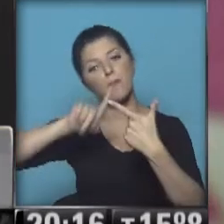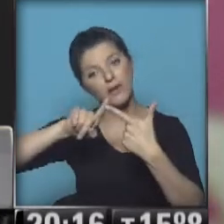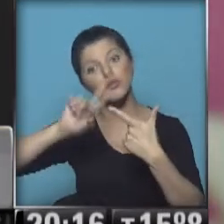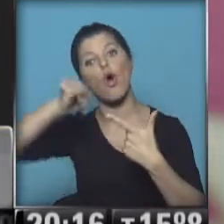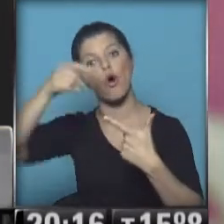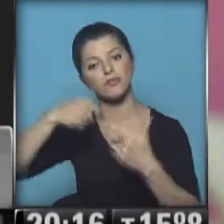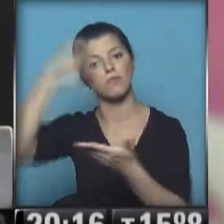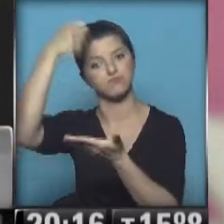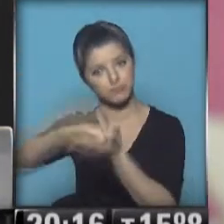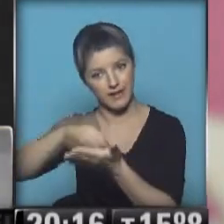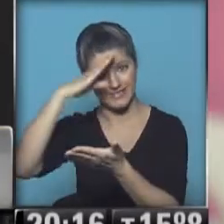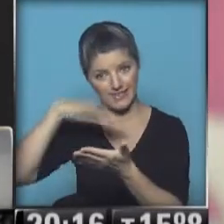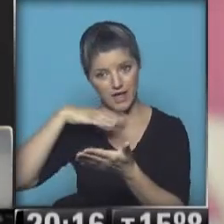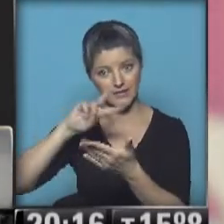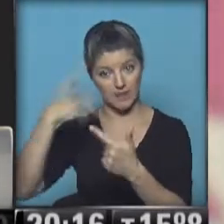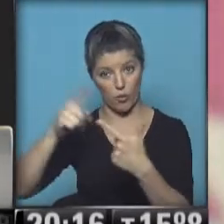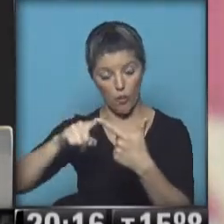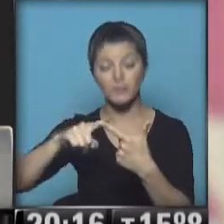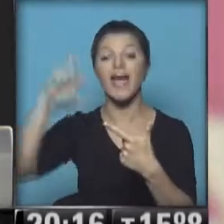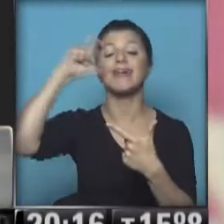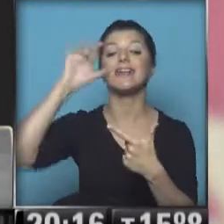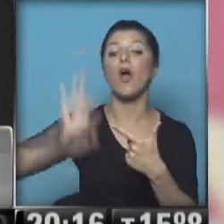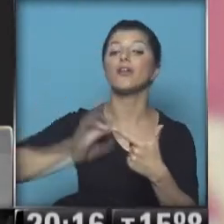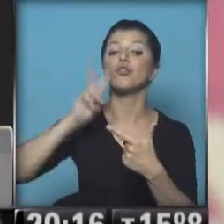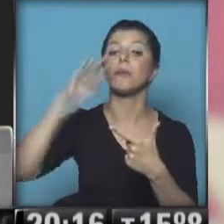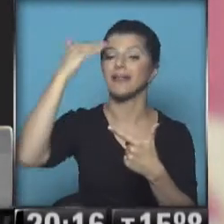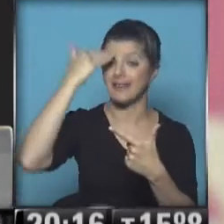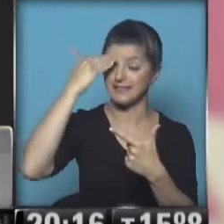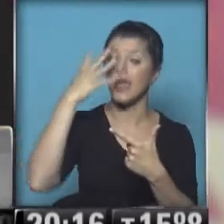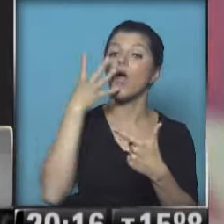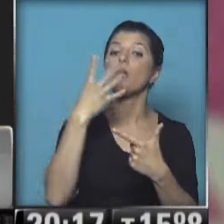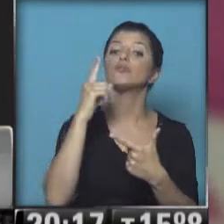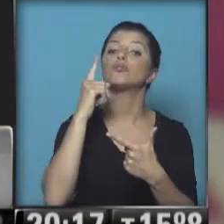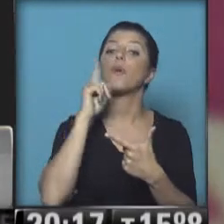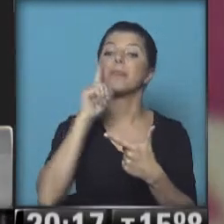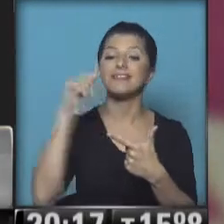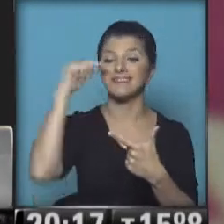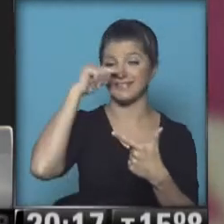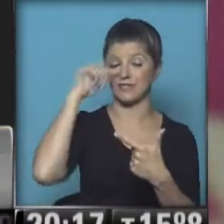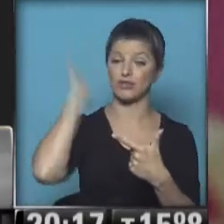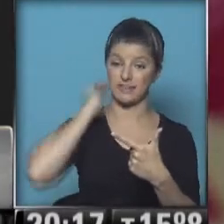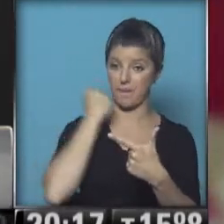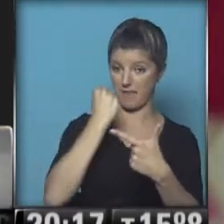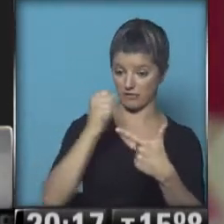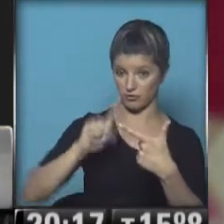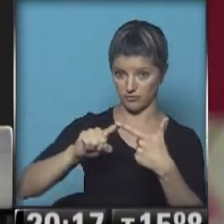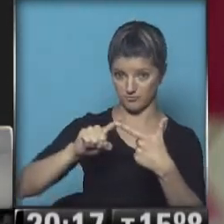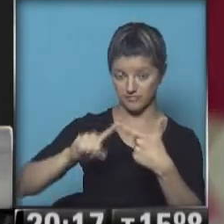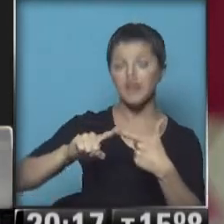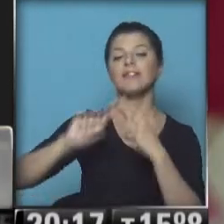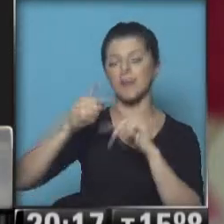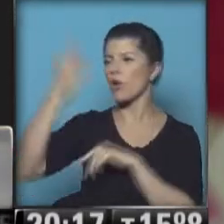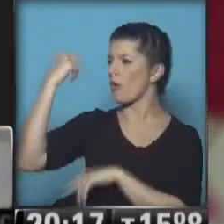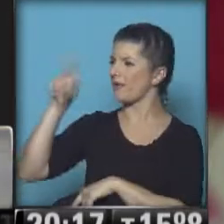segunda cuota el 1 de enero del 2015 a 4.716 pesos. También, como mencionaba el